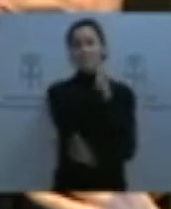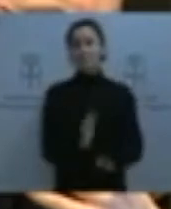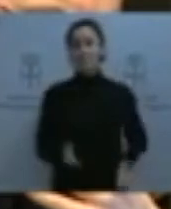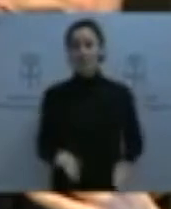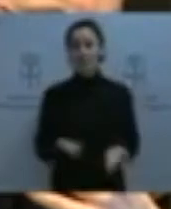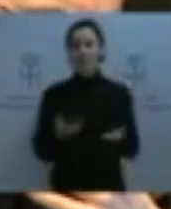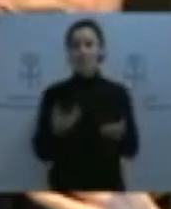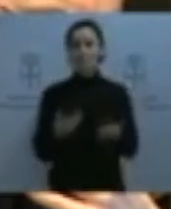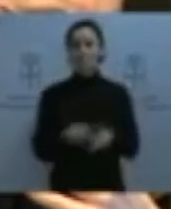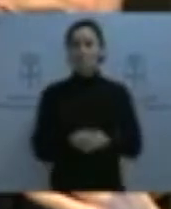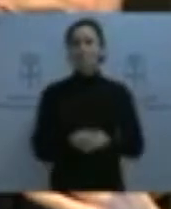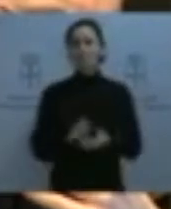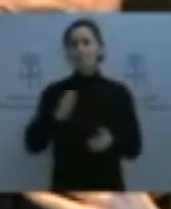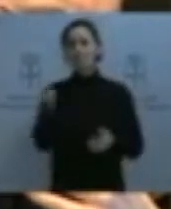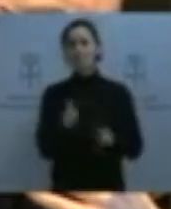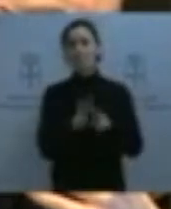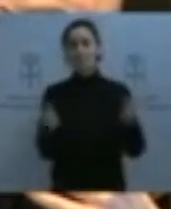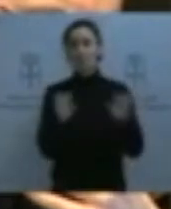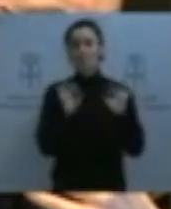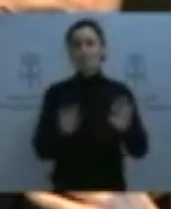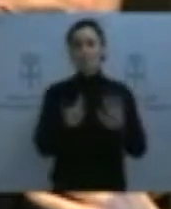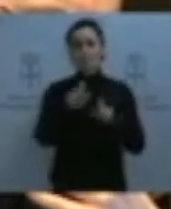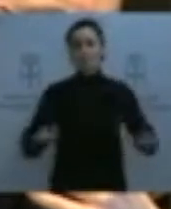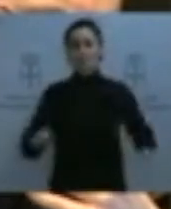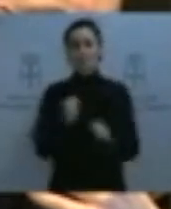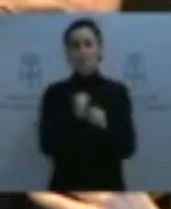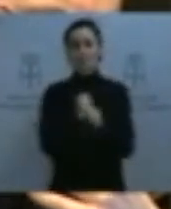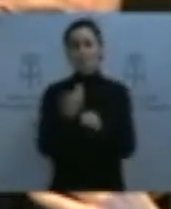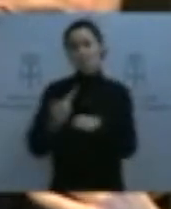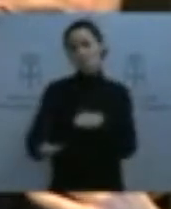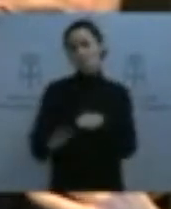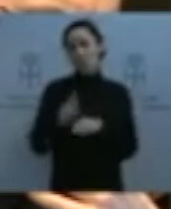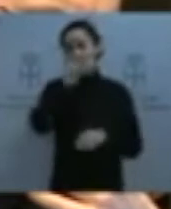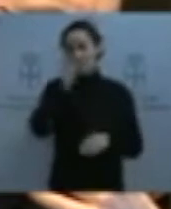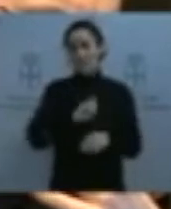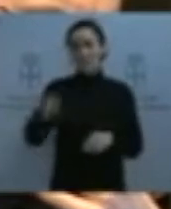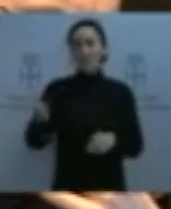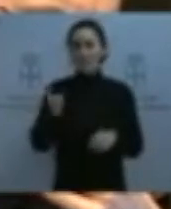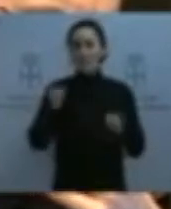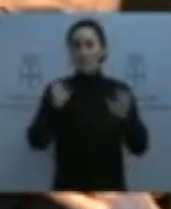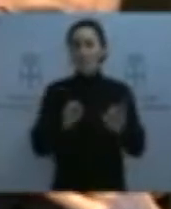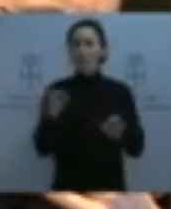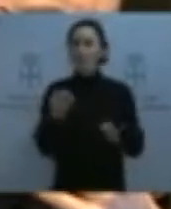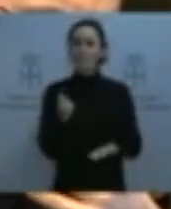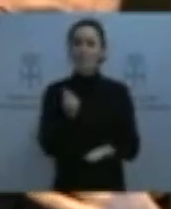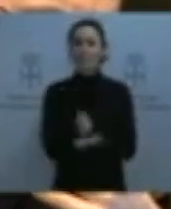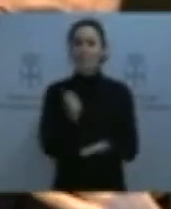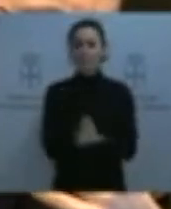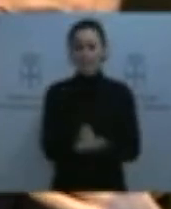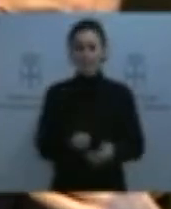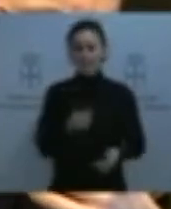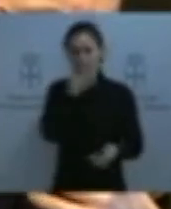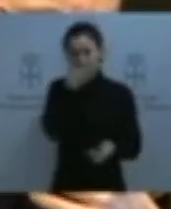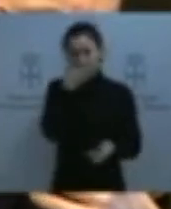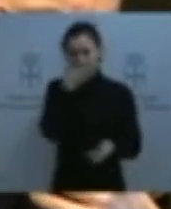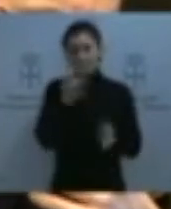se ha finalizado en otros términos, pero a los 6 trabajadores restantes la Fundación tiene que indemnizarles con el